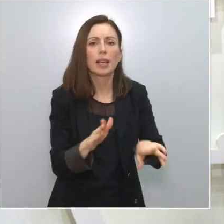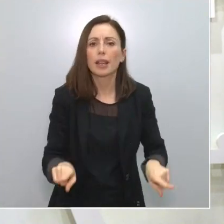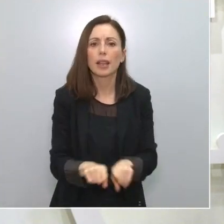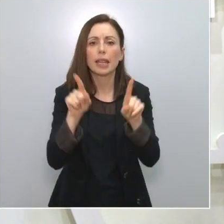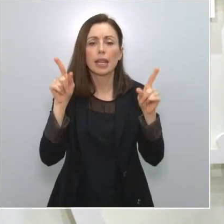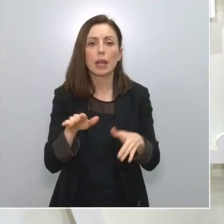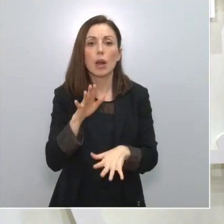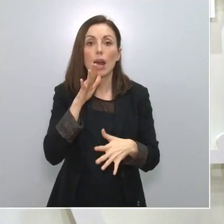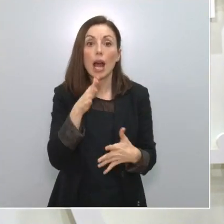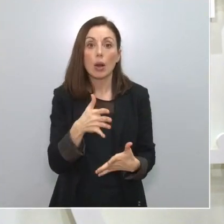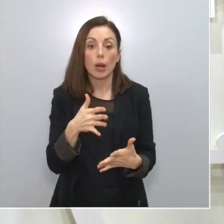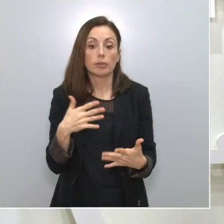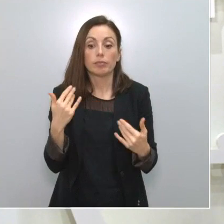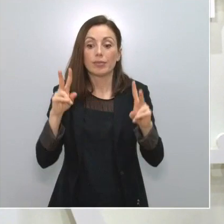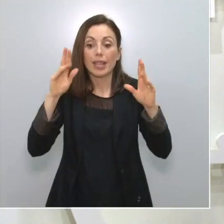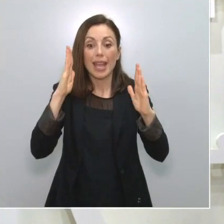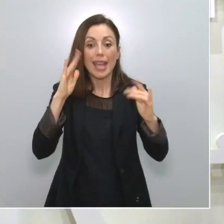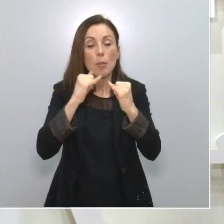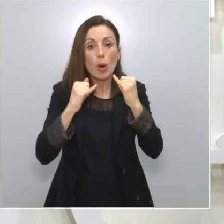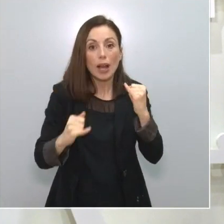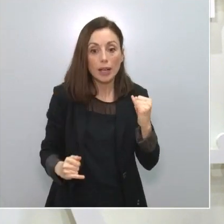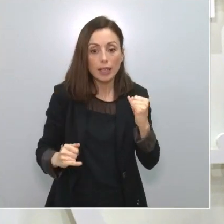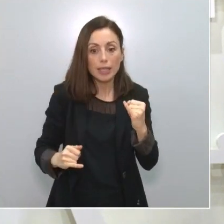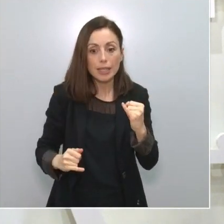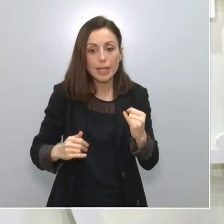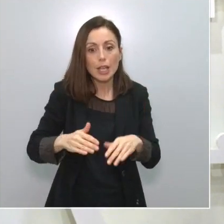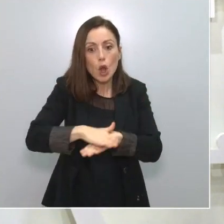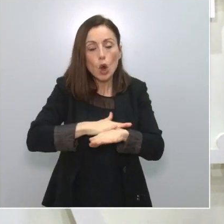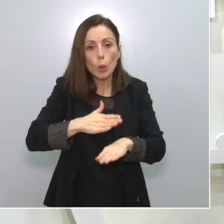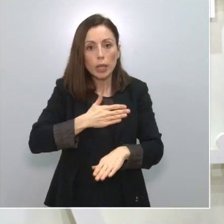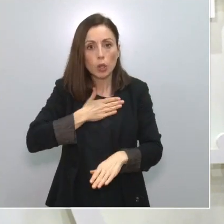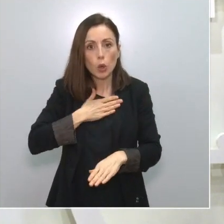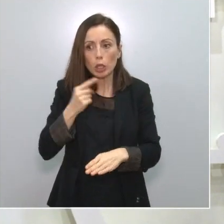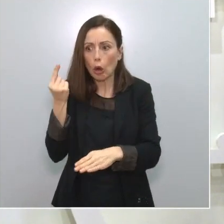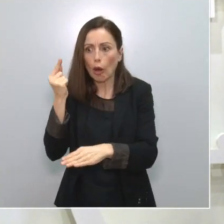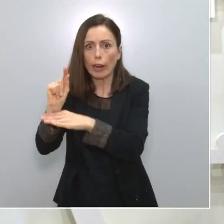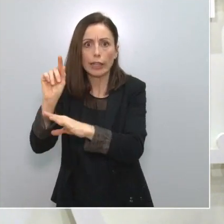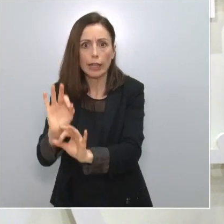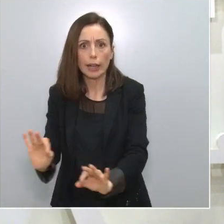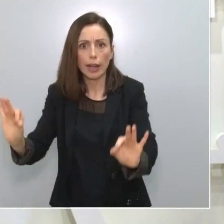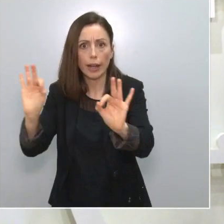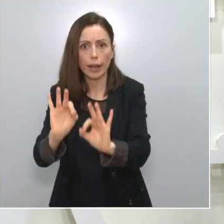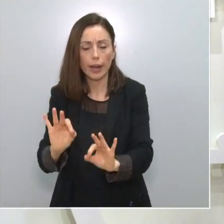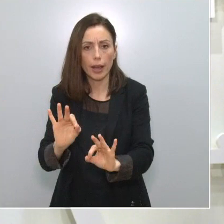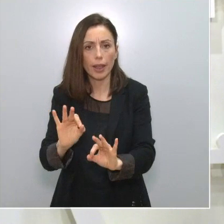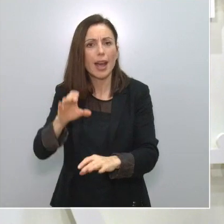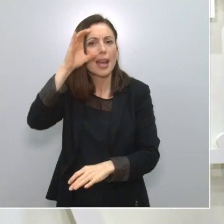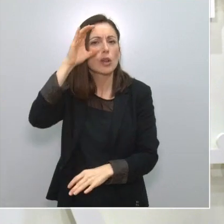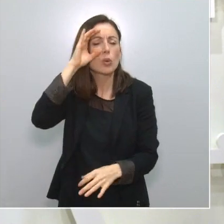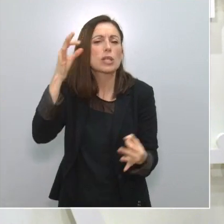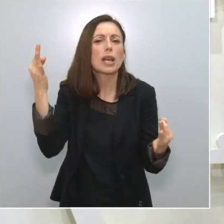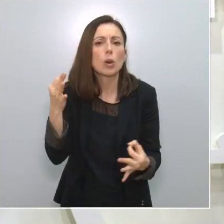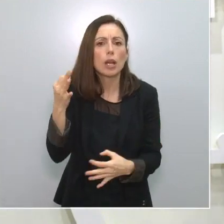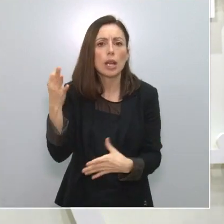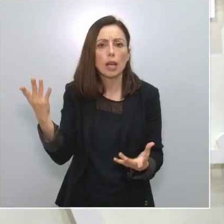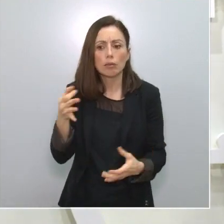crisis, no habrán escuchado por parte del Gobierno regional una sola palabra de crítica. Habrán escuchado muestras y palabras de